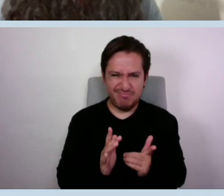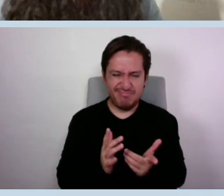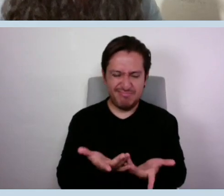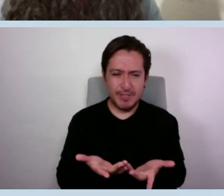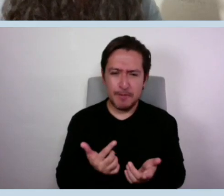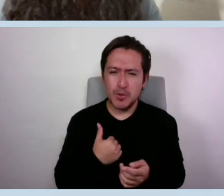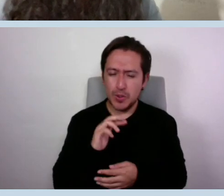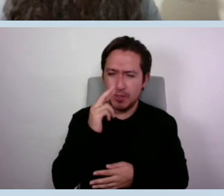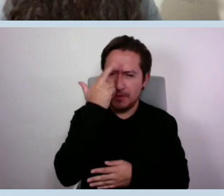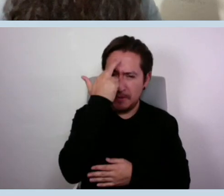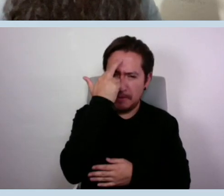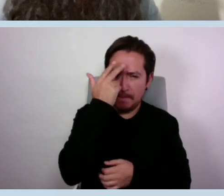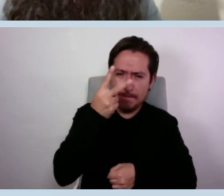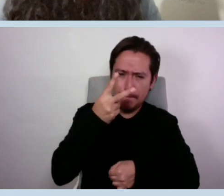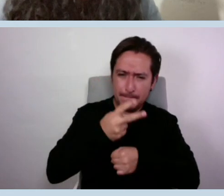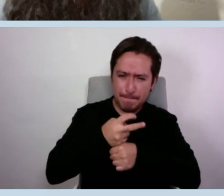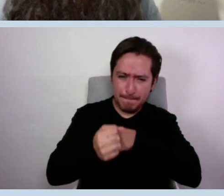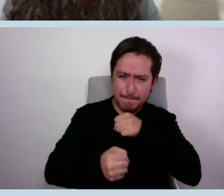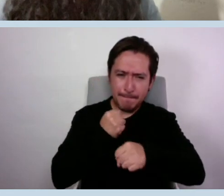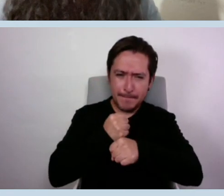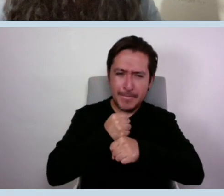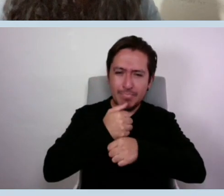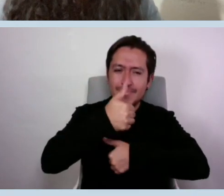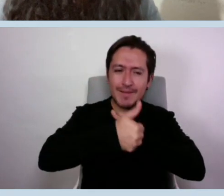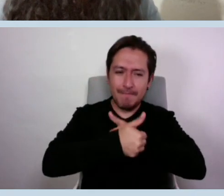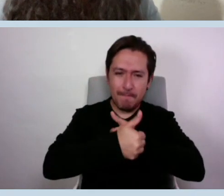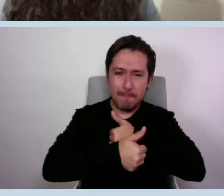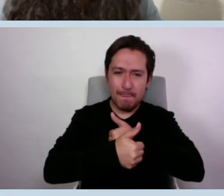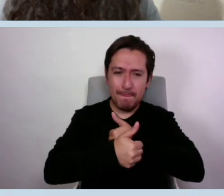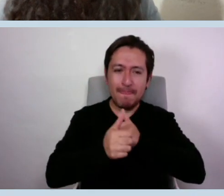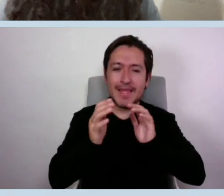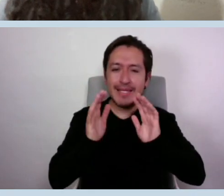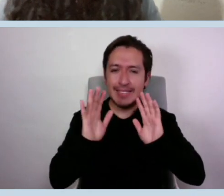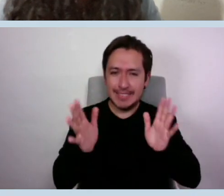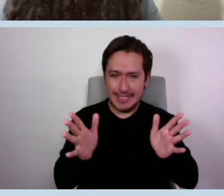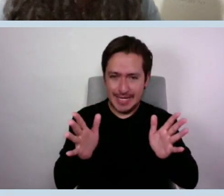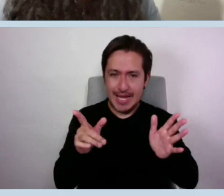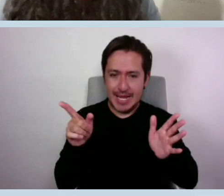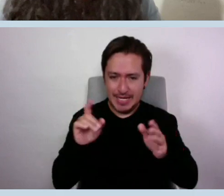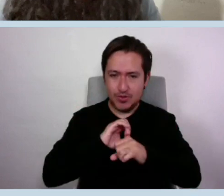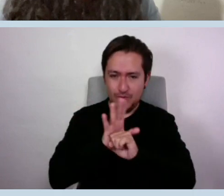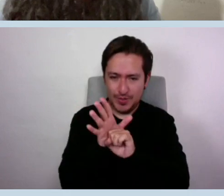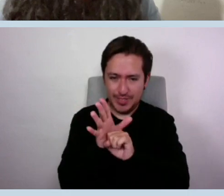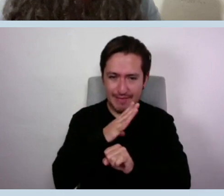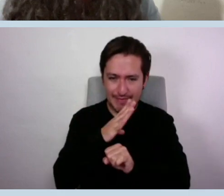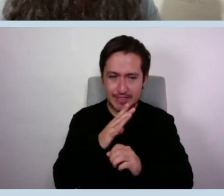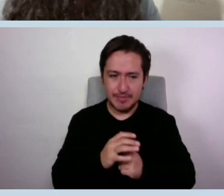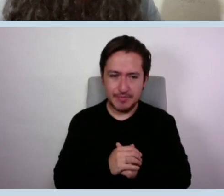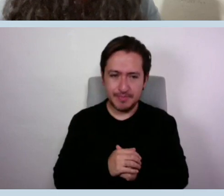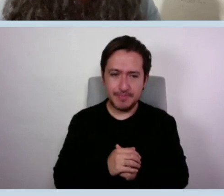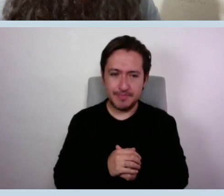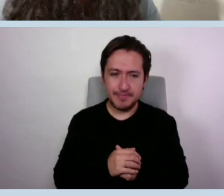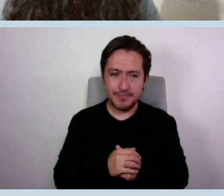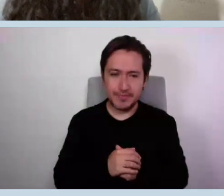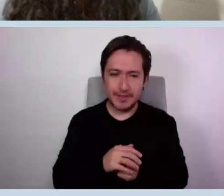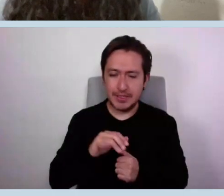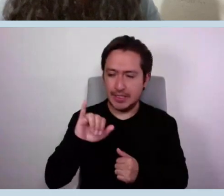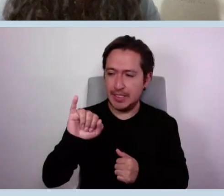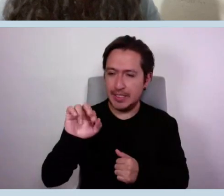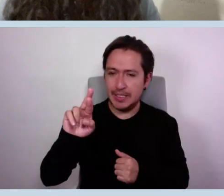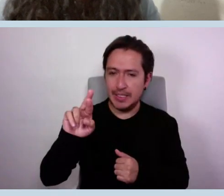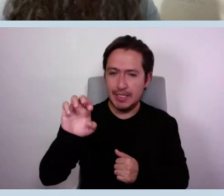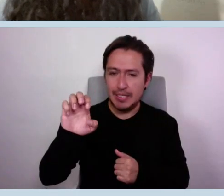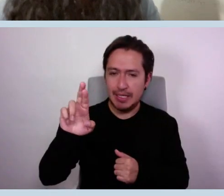carrera que ya estábamos en pandemia Eh ireri mi amiga ir